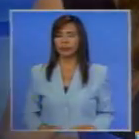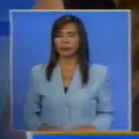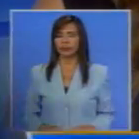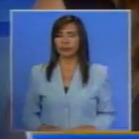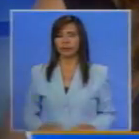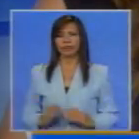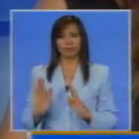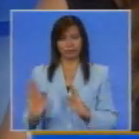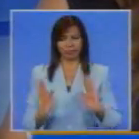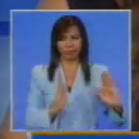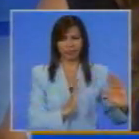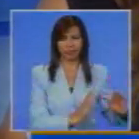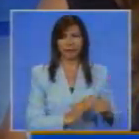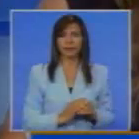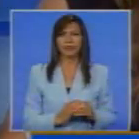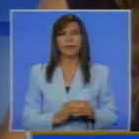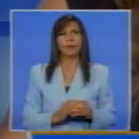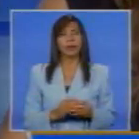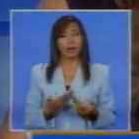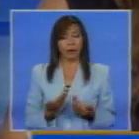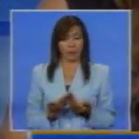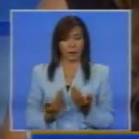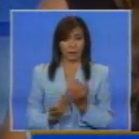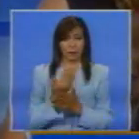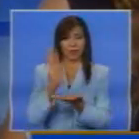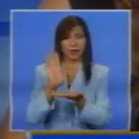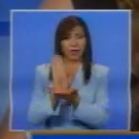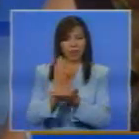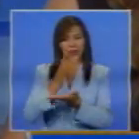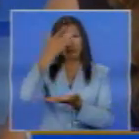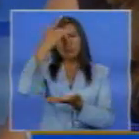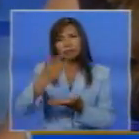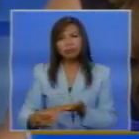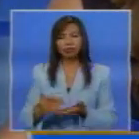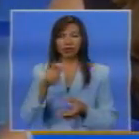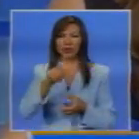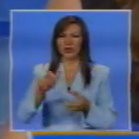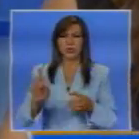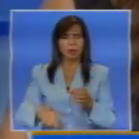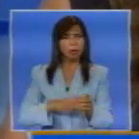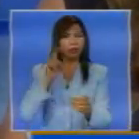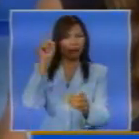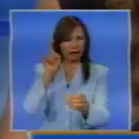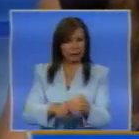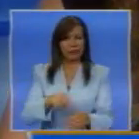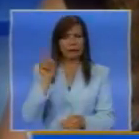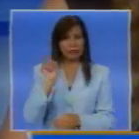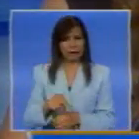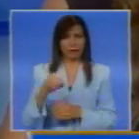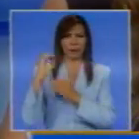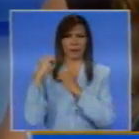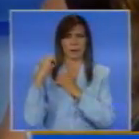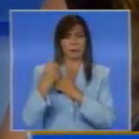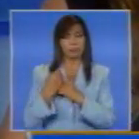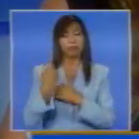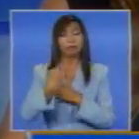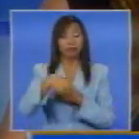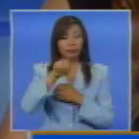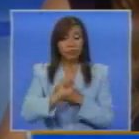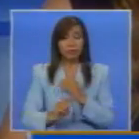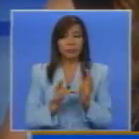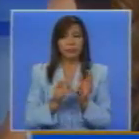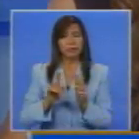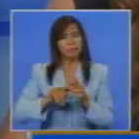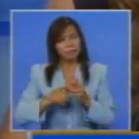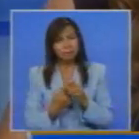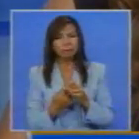En otro ámbito de la información, muchas dudas genera la afiliación obligatoria al IES en las personas que desde este 1 de abril tendrán que cumplir con